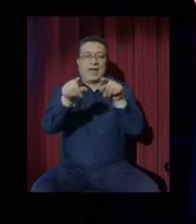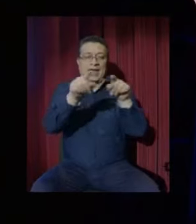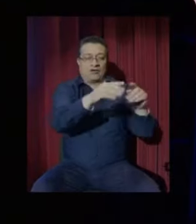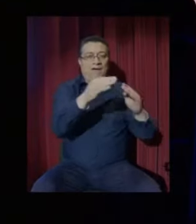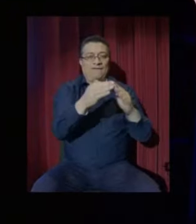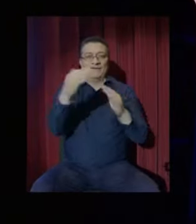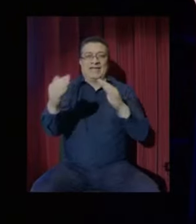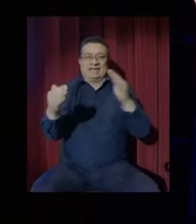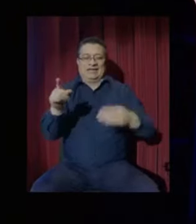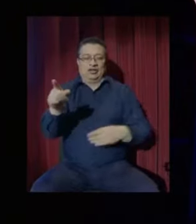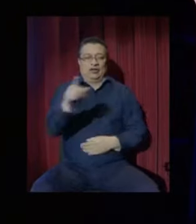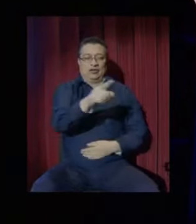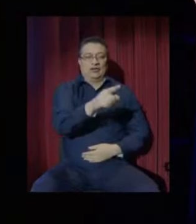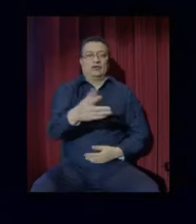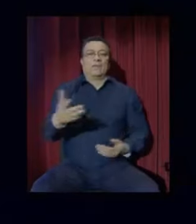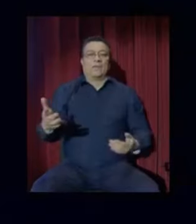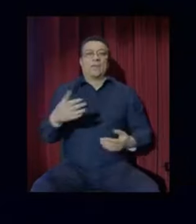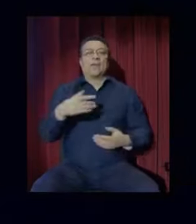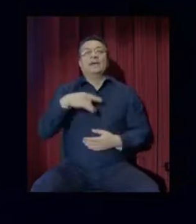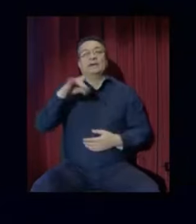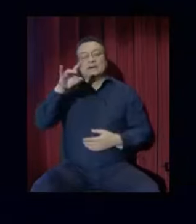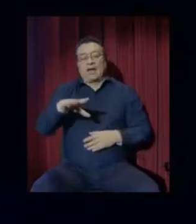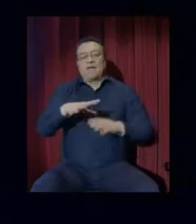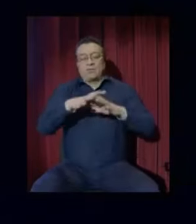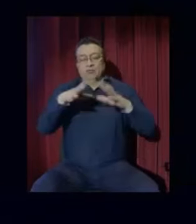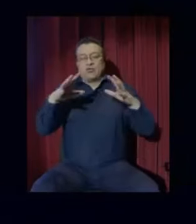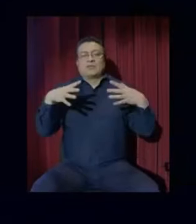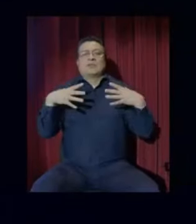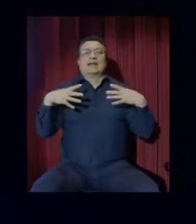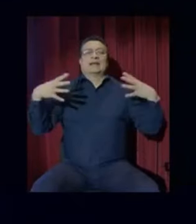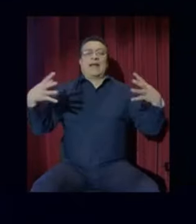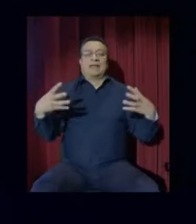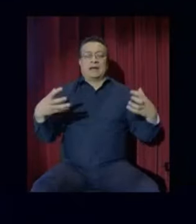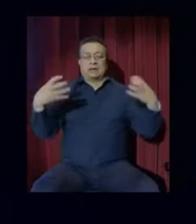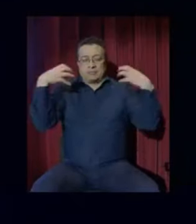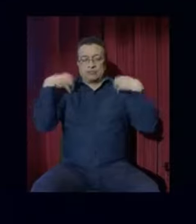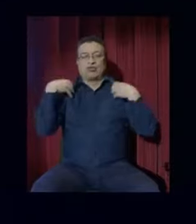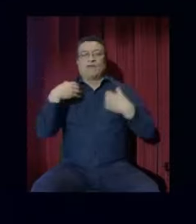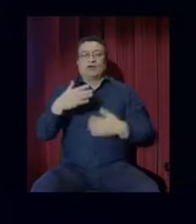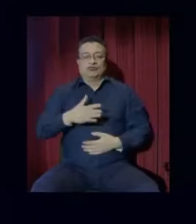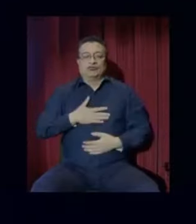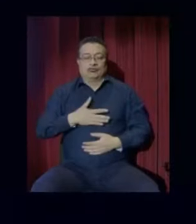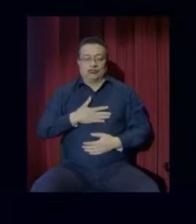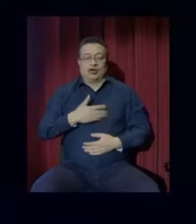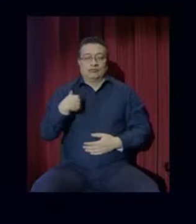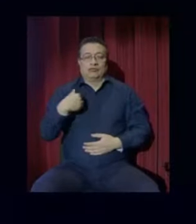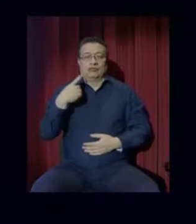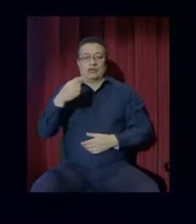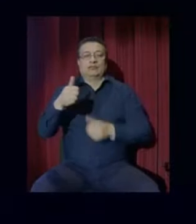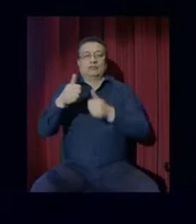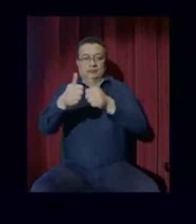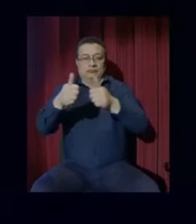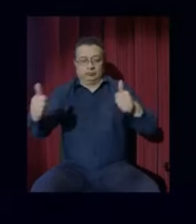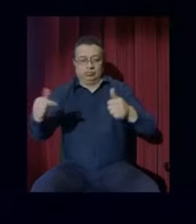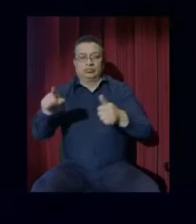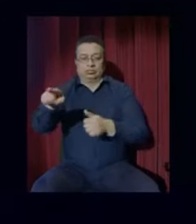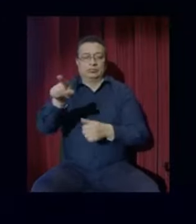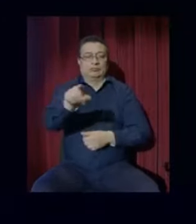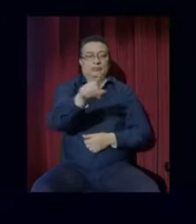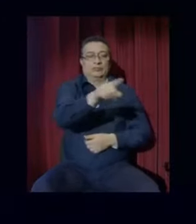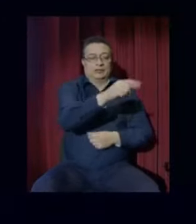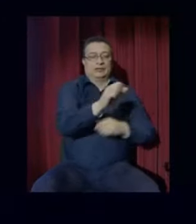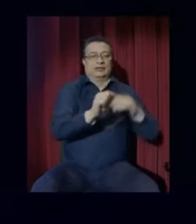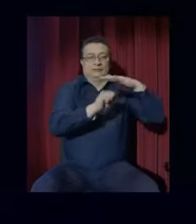no me cabe duda que sabemos que hay una gran responsabilidad que recae en nuestro en nuestros mandos en distintas jerarquías en